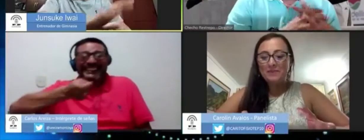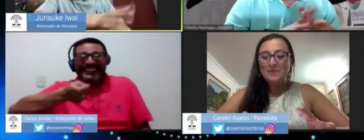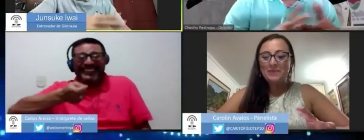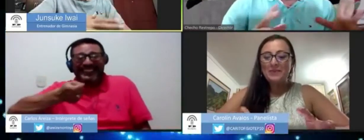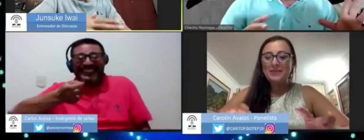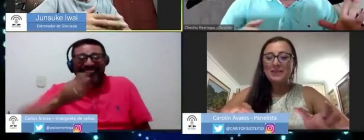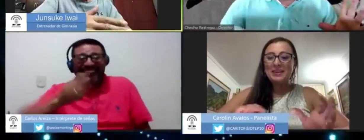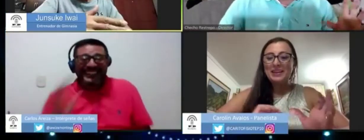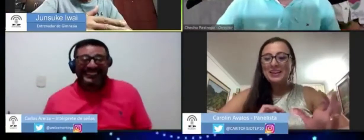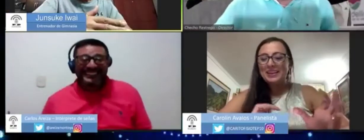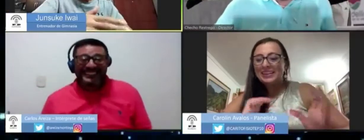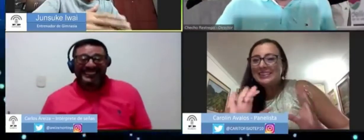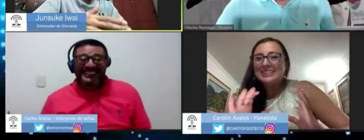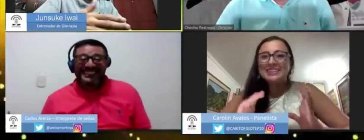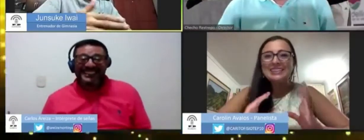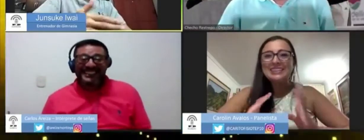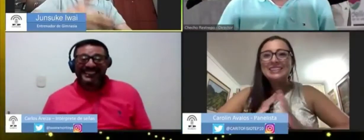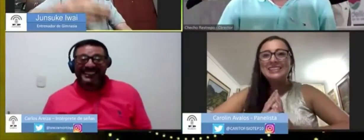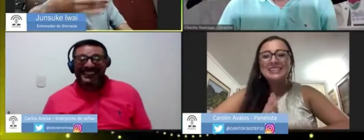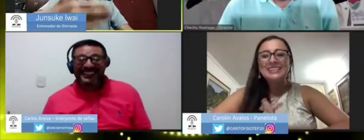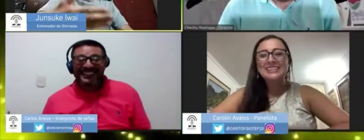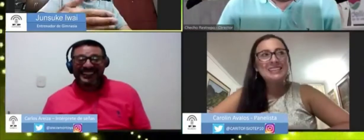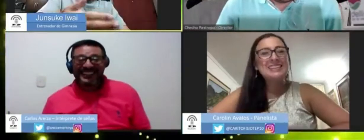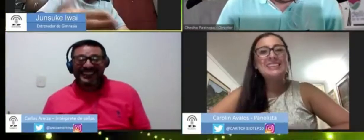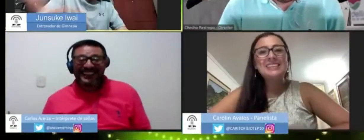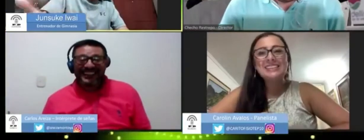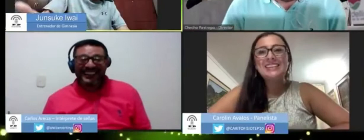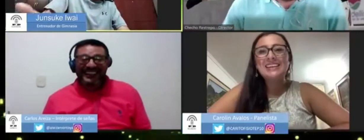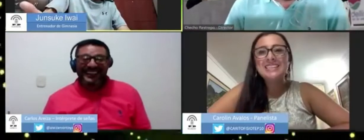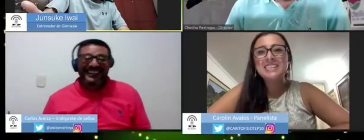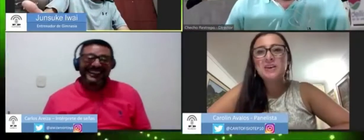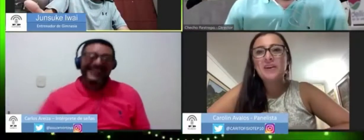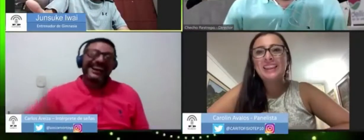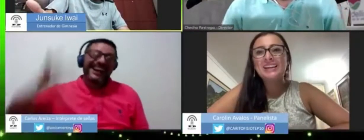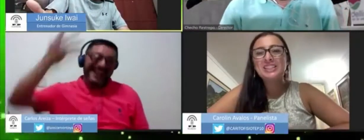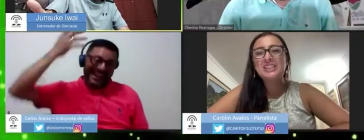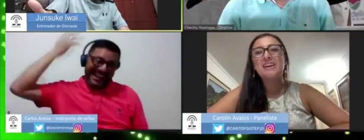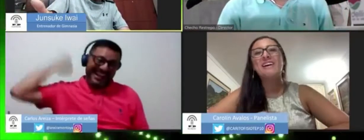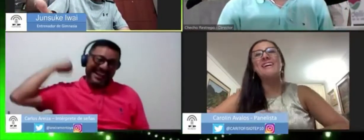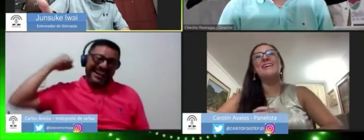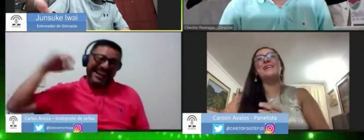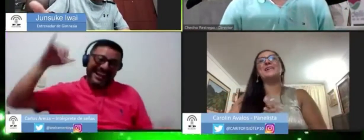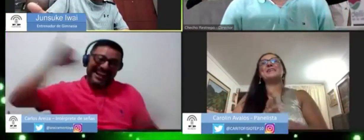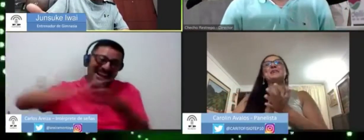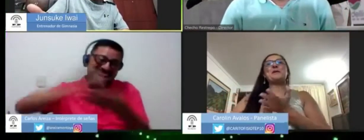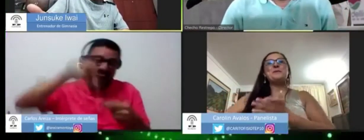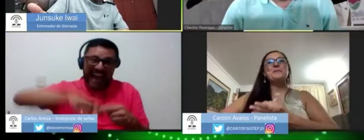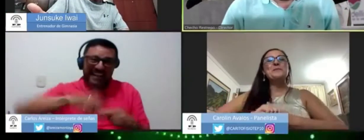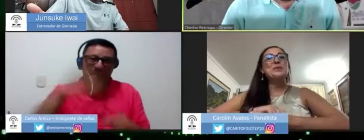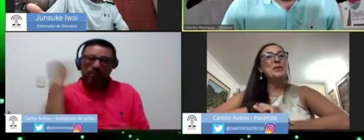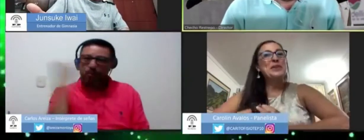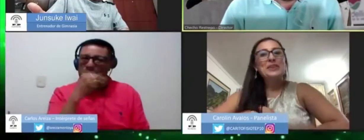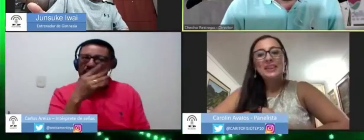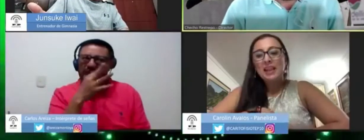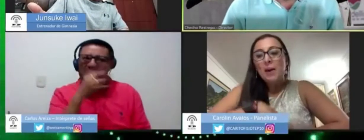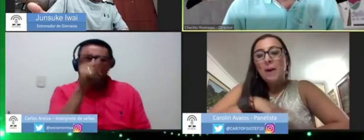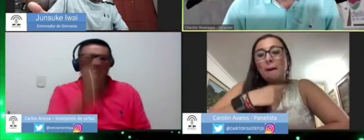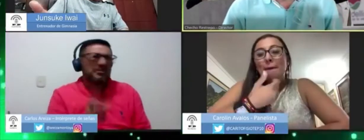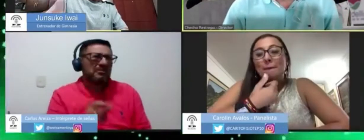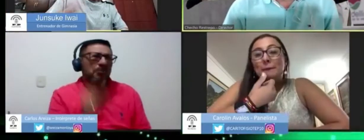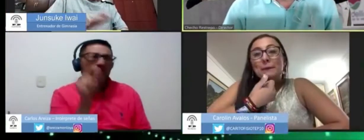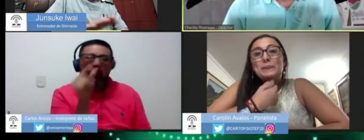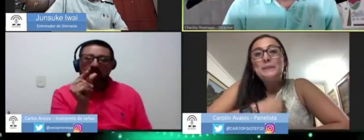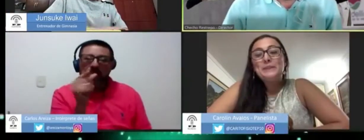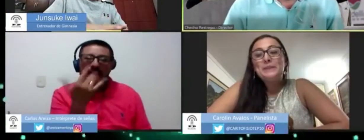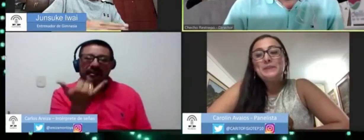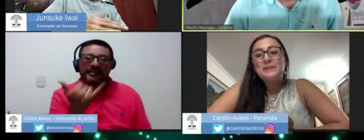Estamos cerca, bueno, mucho más cerca como llegué, cuando llegué. Sí. Pero